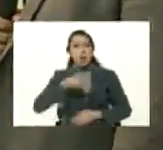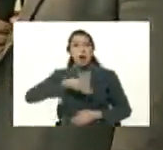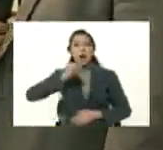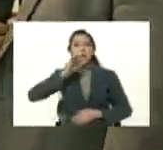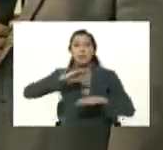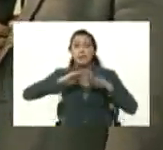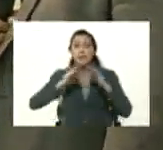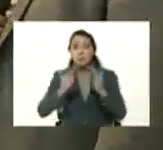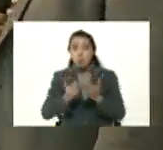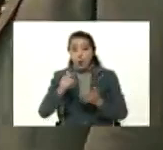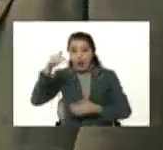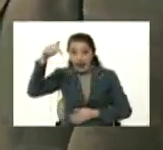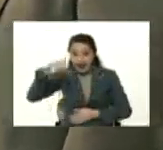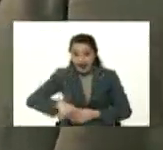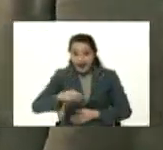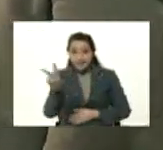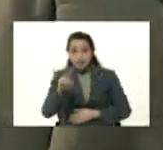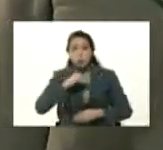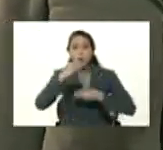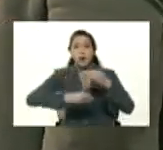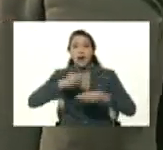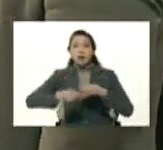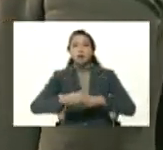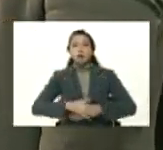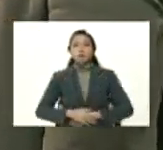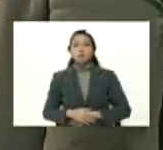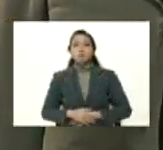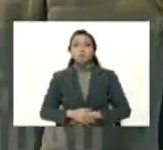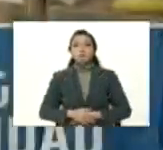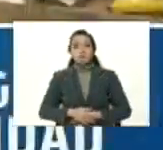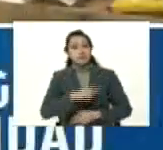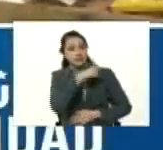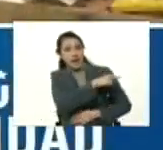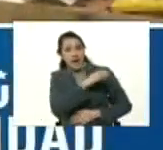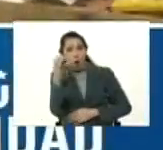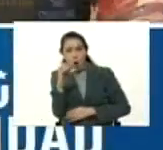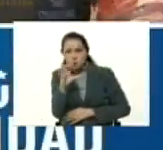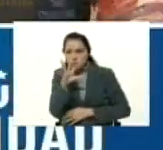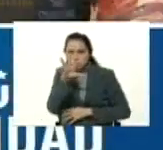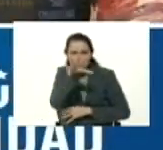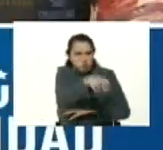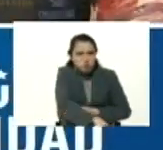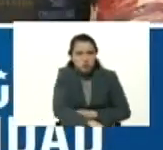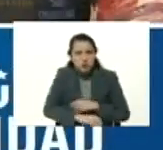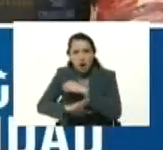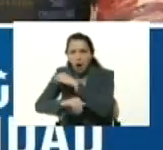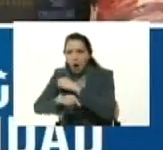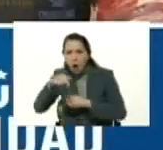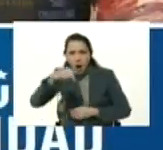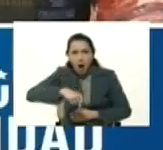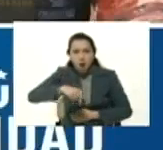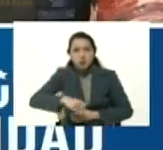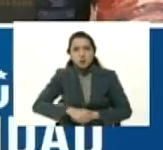café venezolano, el mejor del mundo. Las mafias colombianas vienen a robarse el café aquí y lo venden como